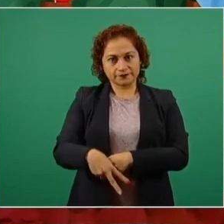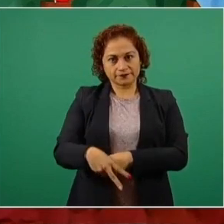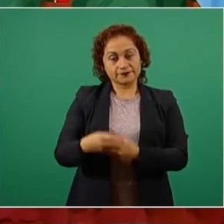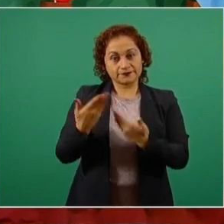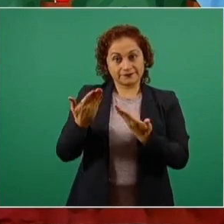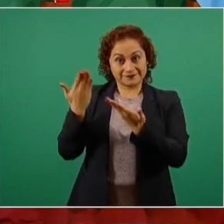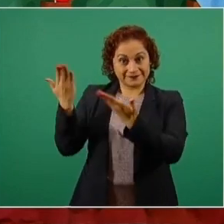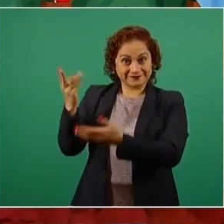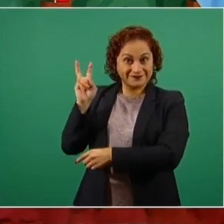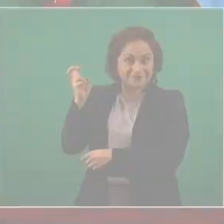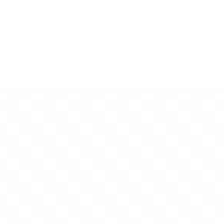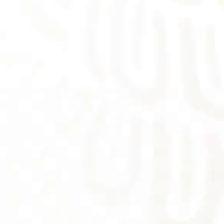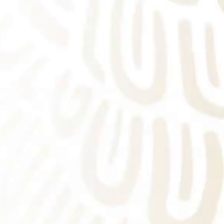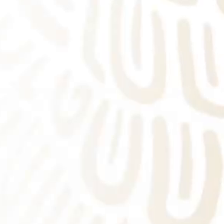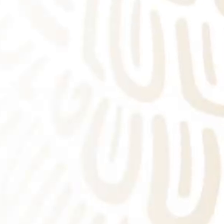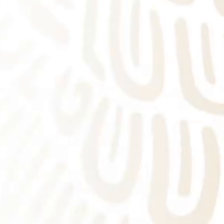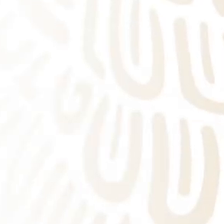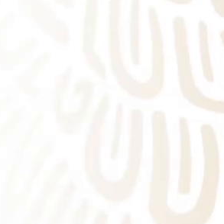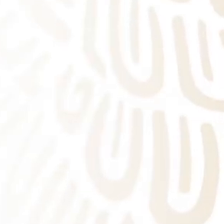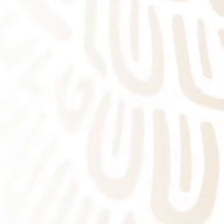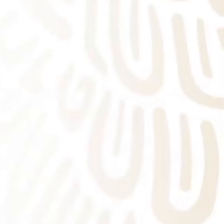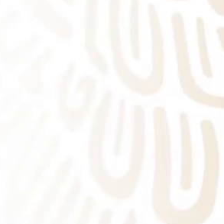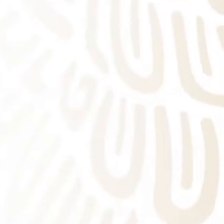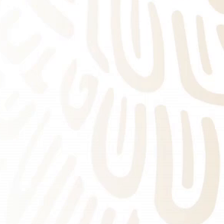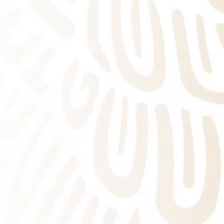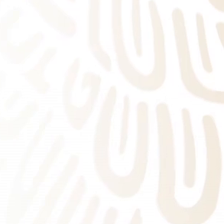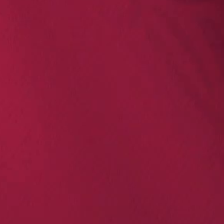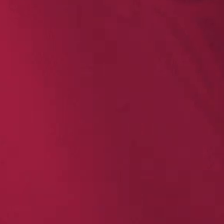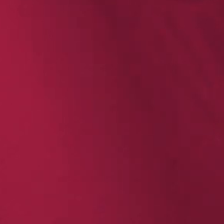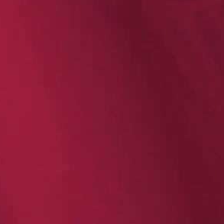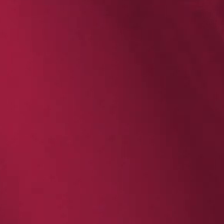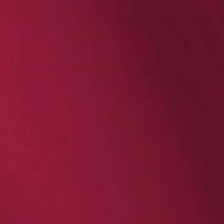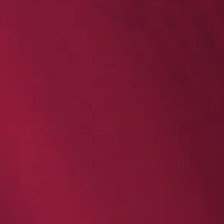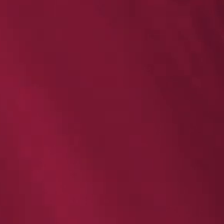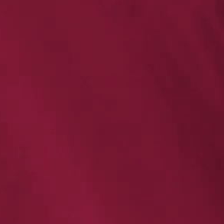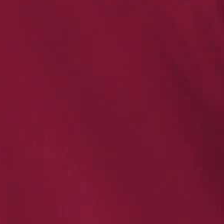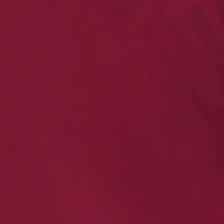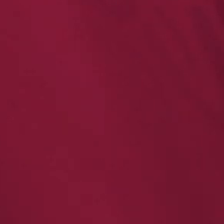los gobernadores. Quédate en casa. Gobierno de México.